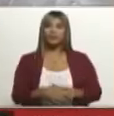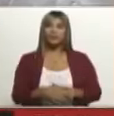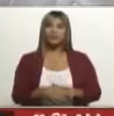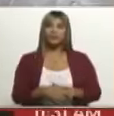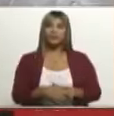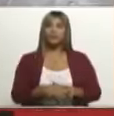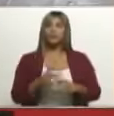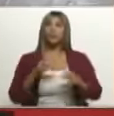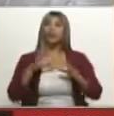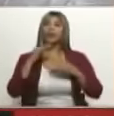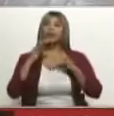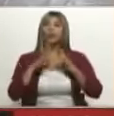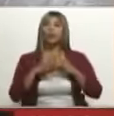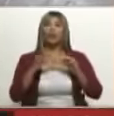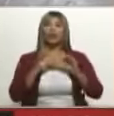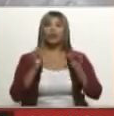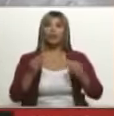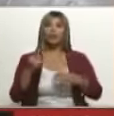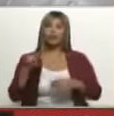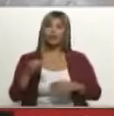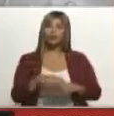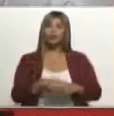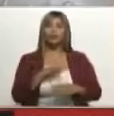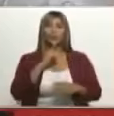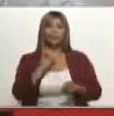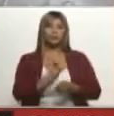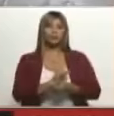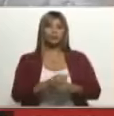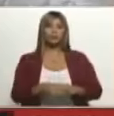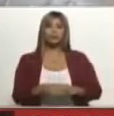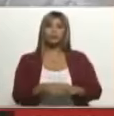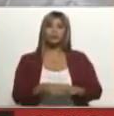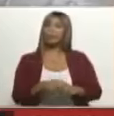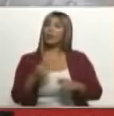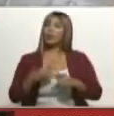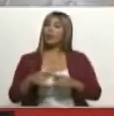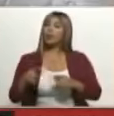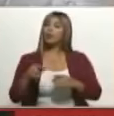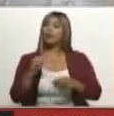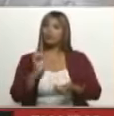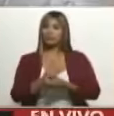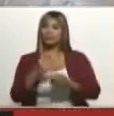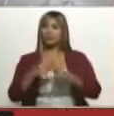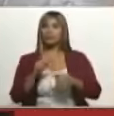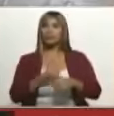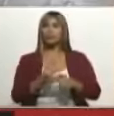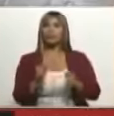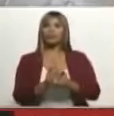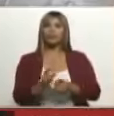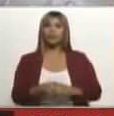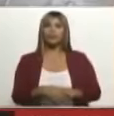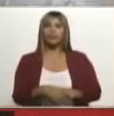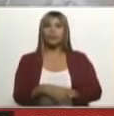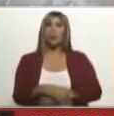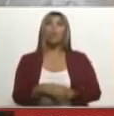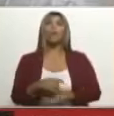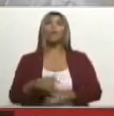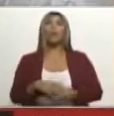a toda la familia de quienes estaban aquí pagando sus penas y que van a otro centro de manera temporal. ¿Verdad? Porque